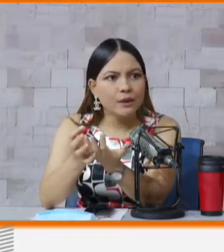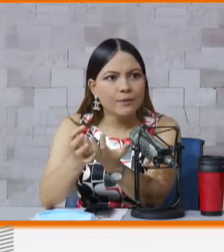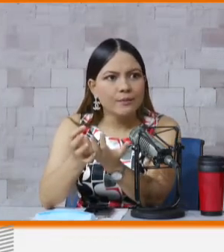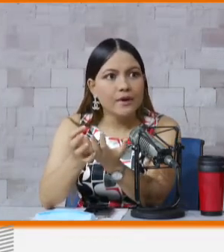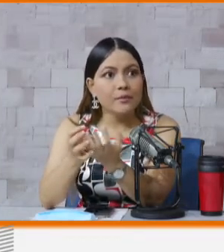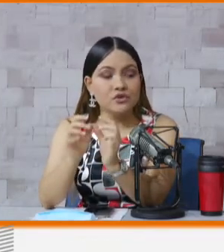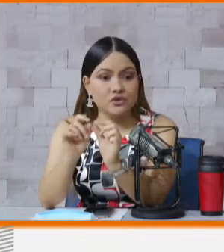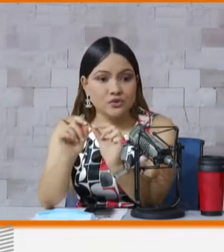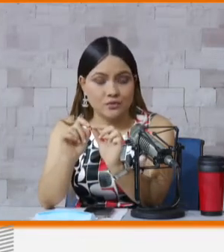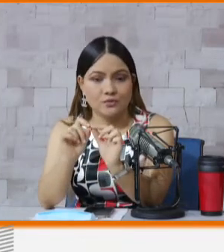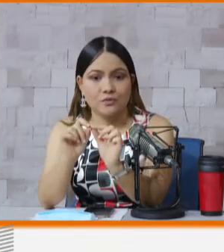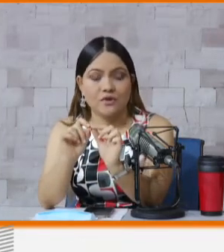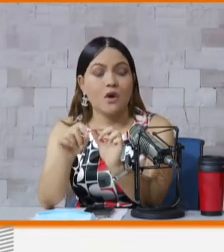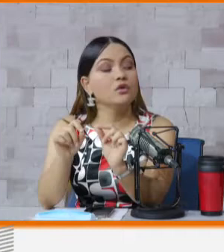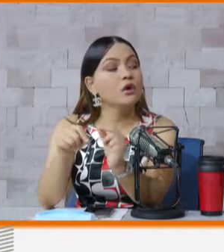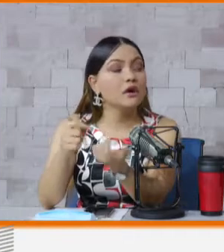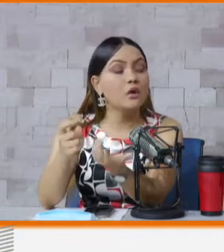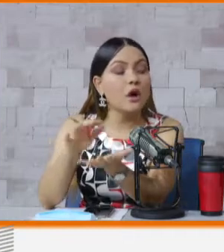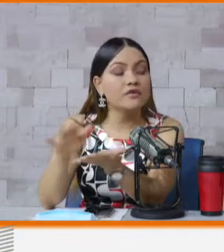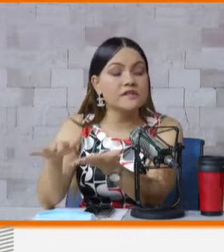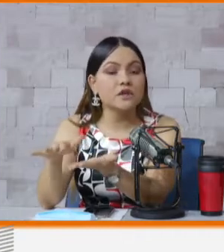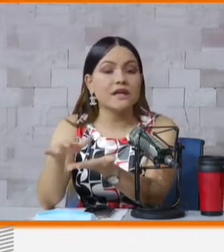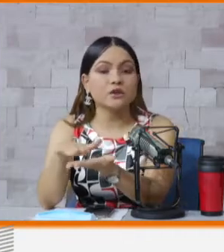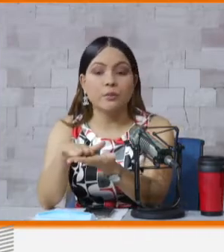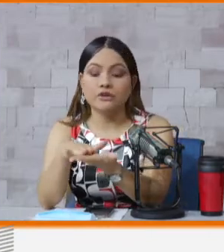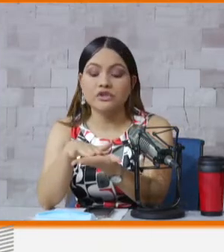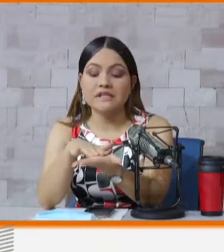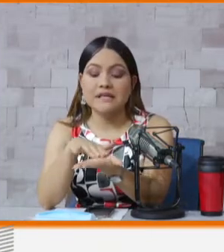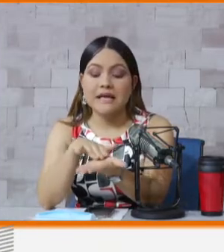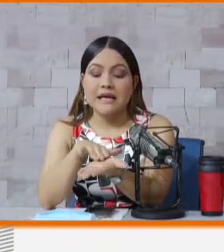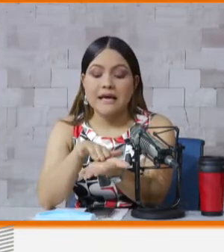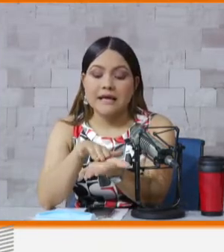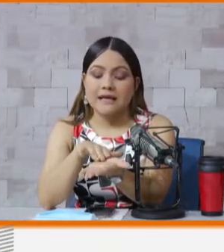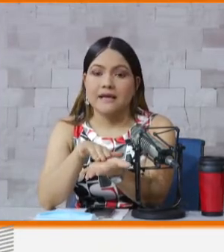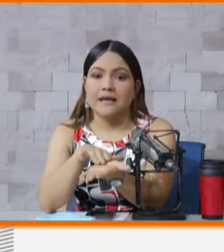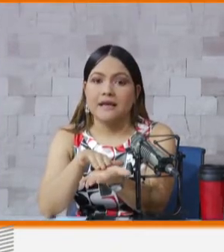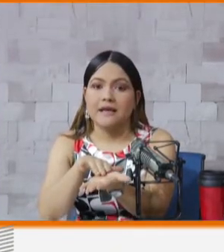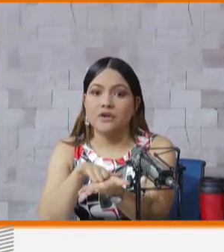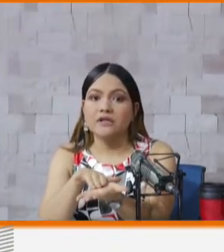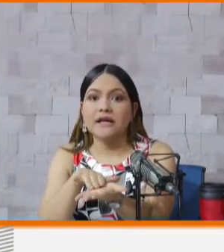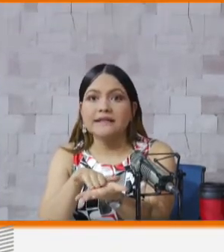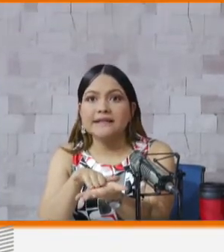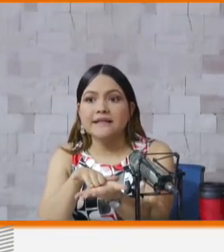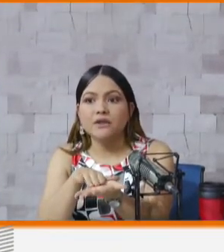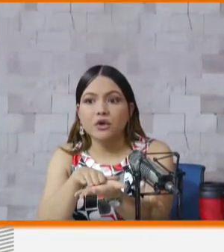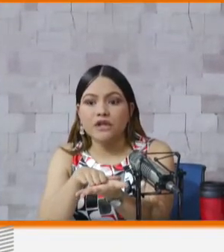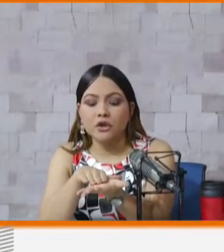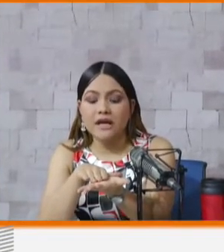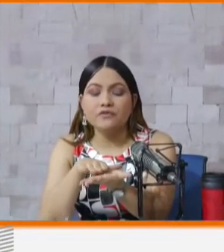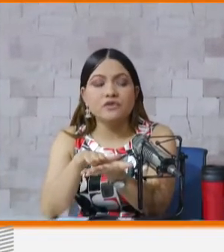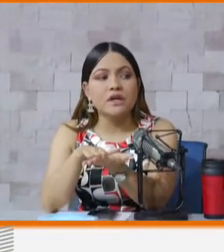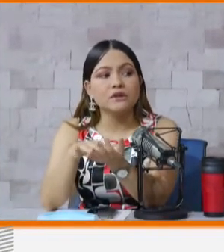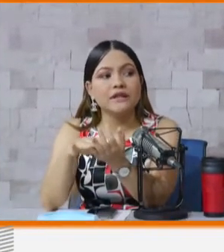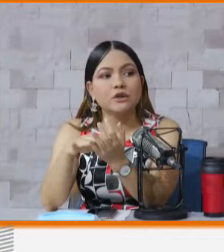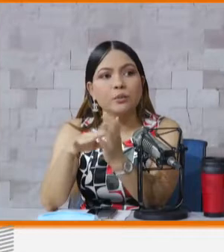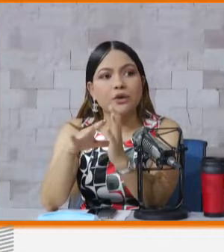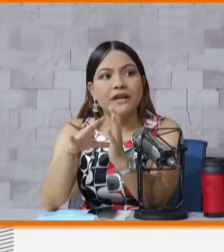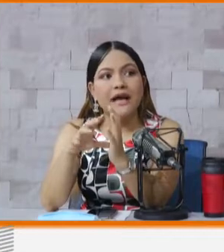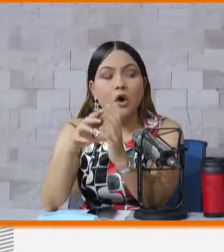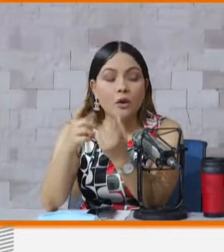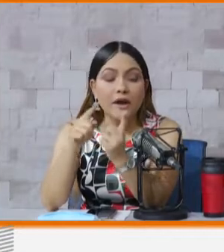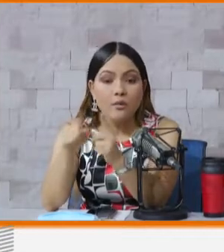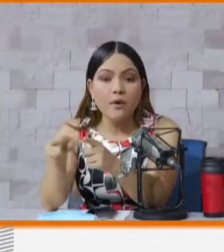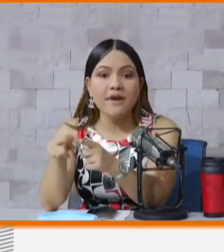vemos que aún no han ofrecido datos pero entonces ellos están entendiendo que no les ha funcionado tanto